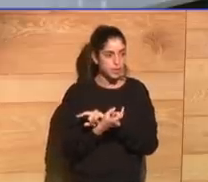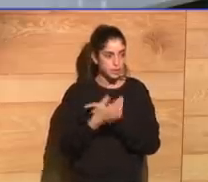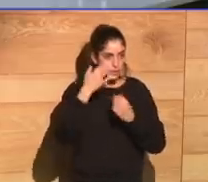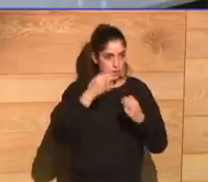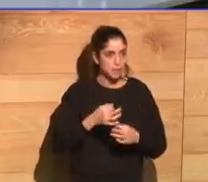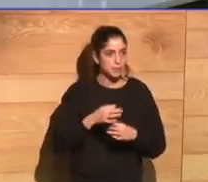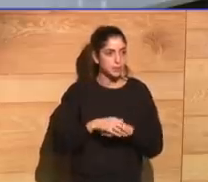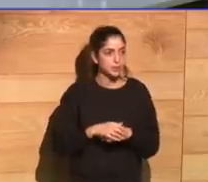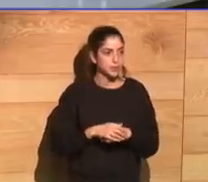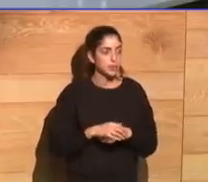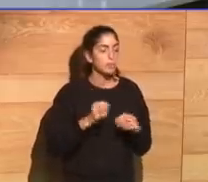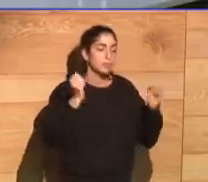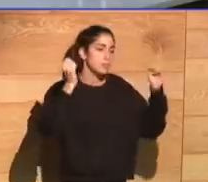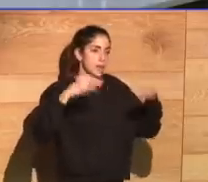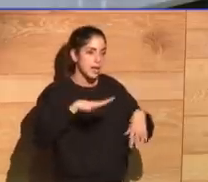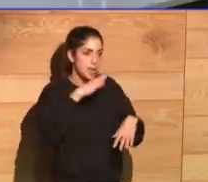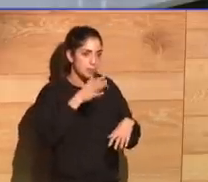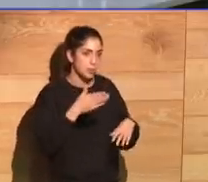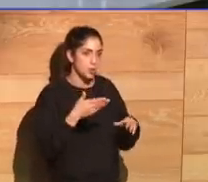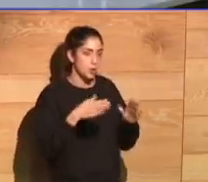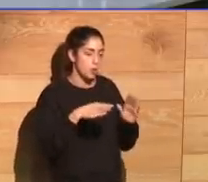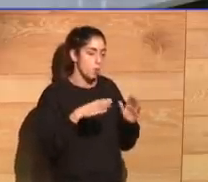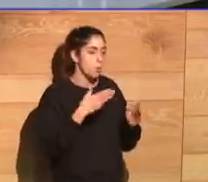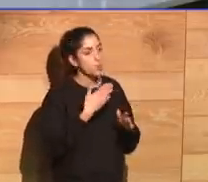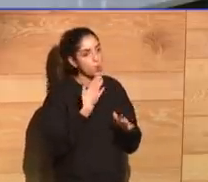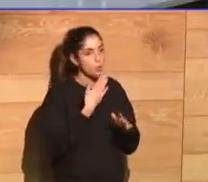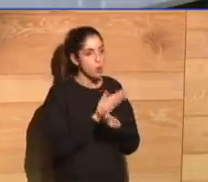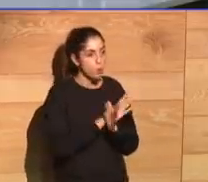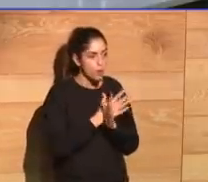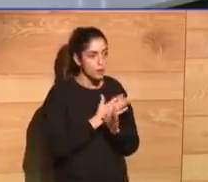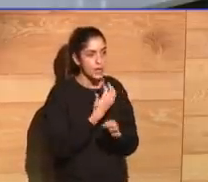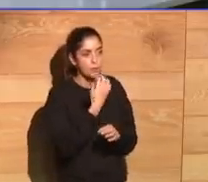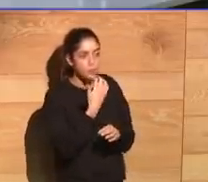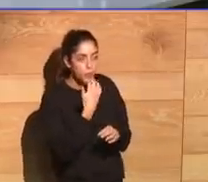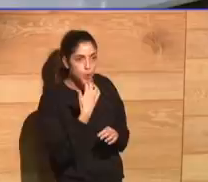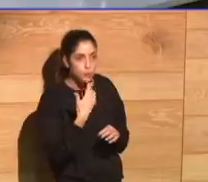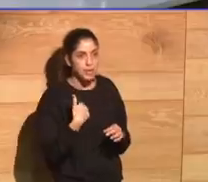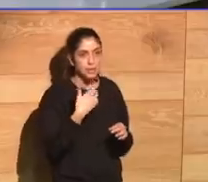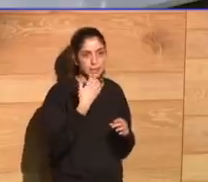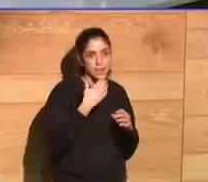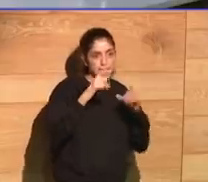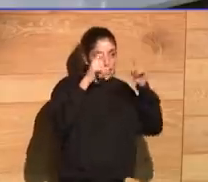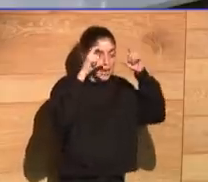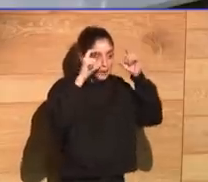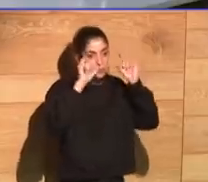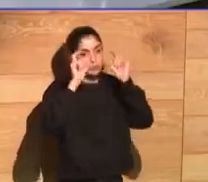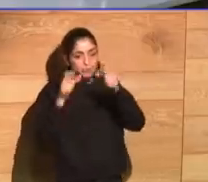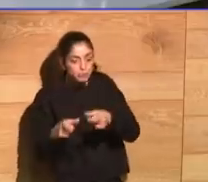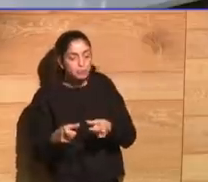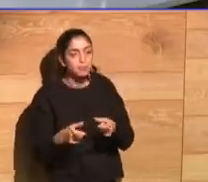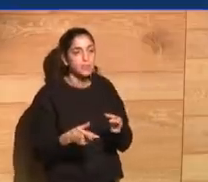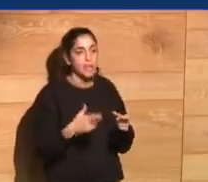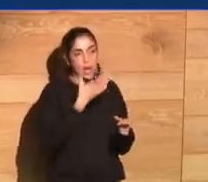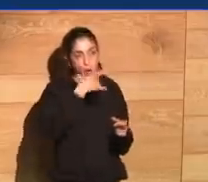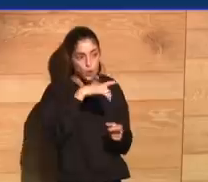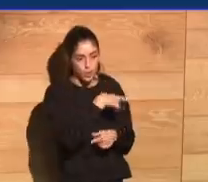es un juego, lo contábamos en el programa anterior, ¿no? La broma de si se quita las gafas ya no le conoce nadie y tal, y él hace una